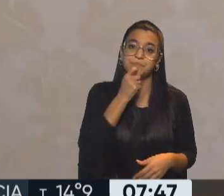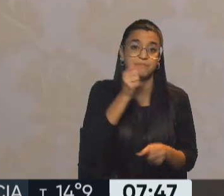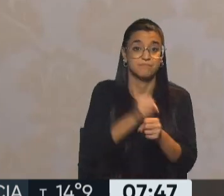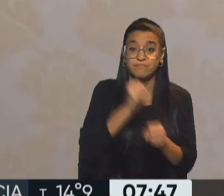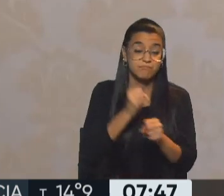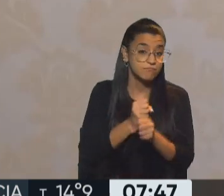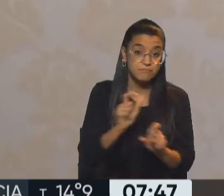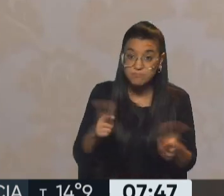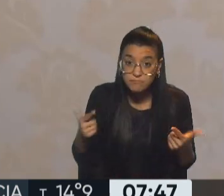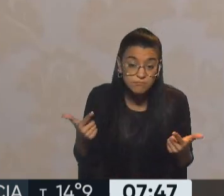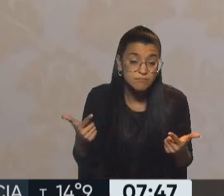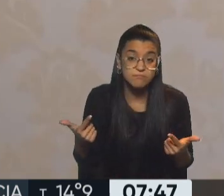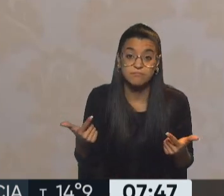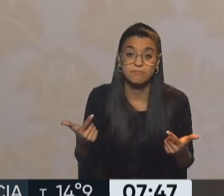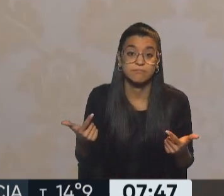trabajo